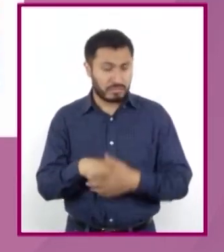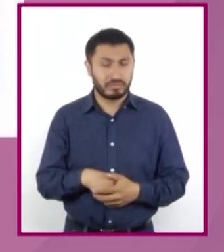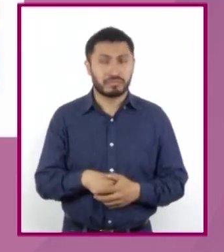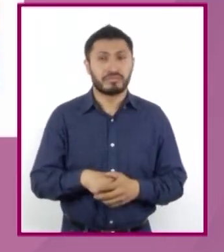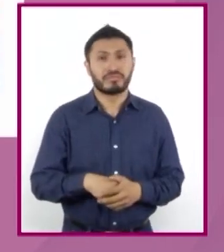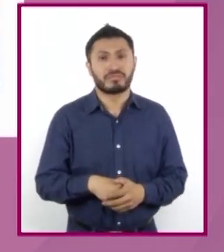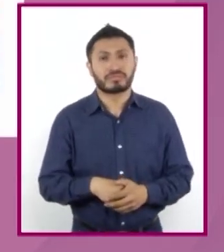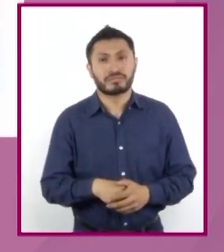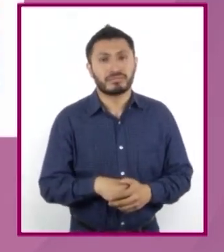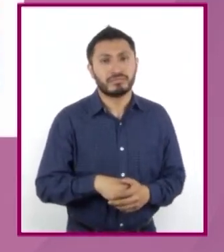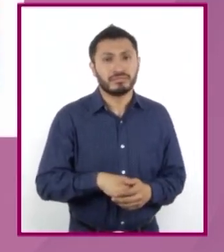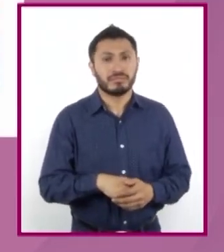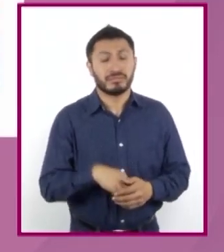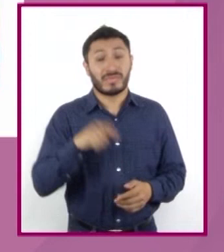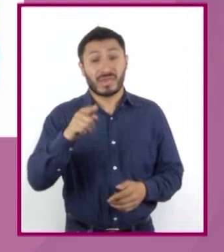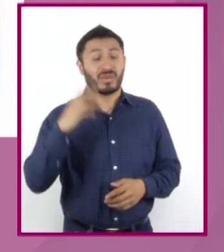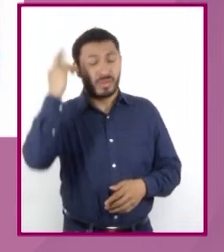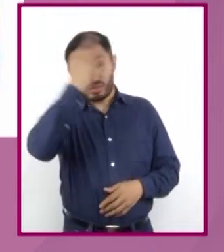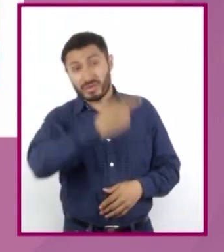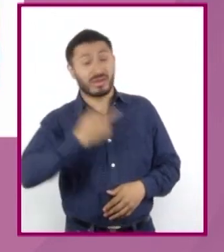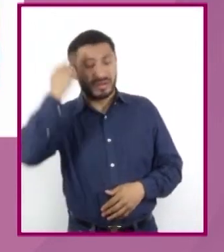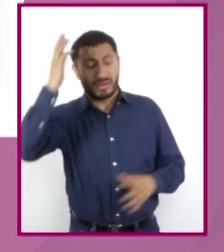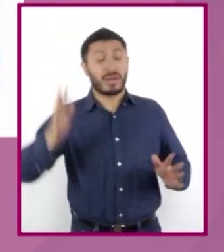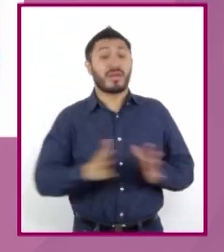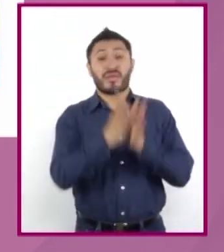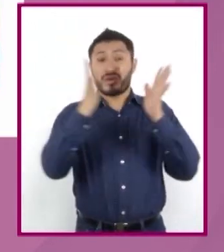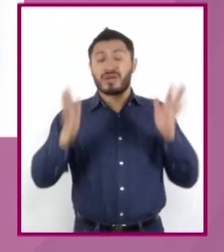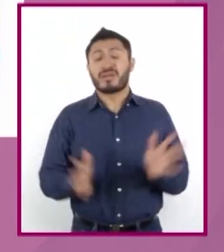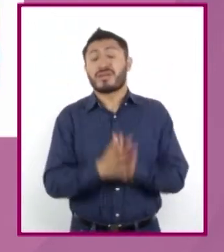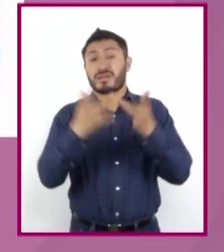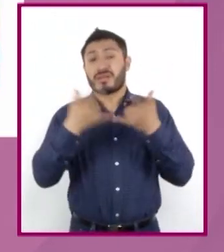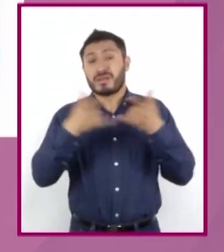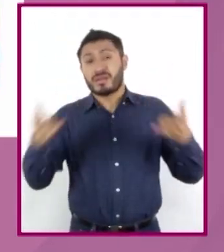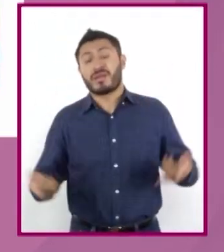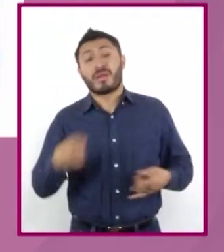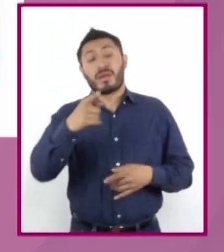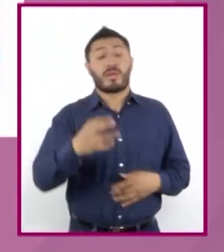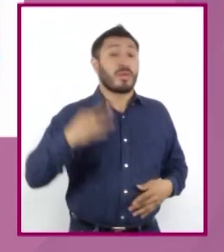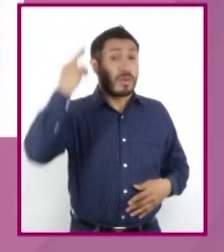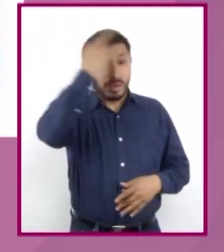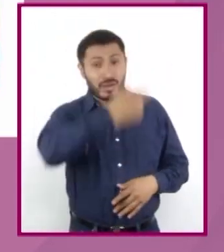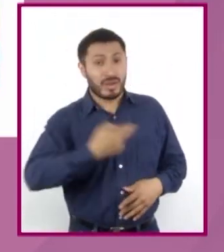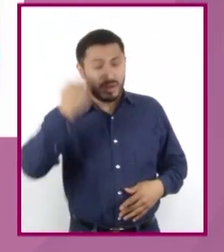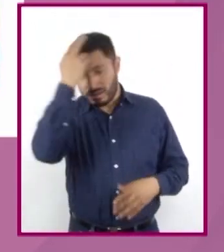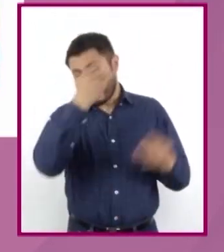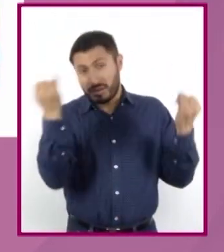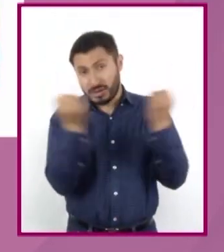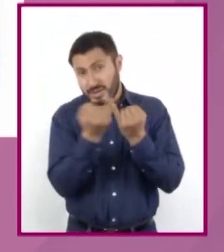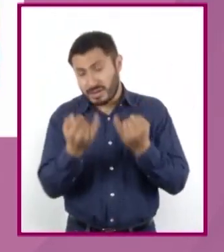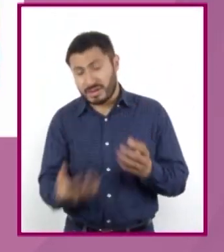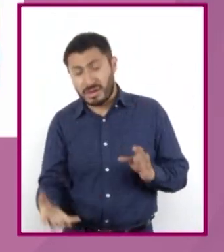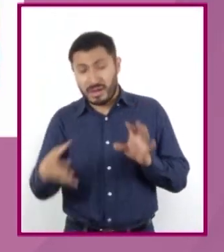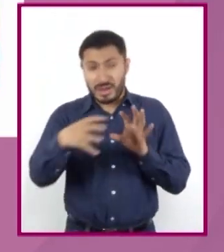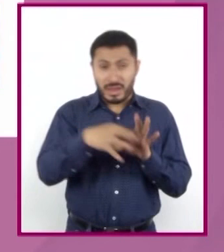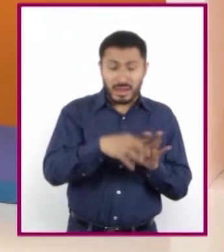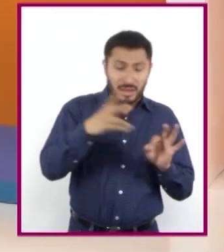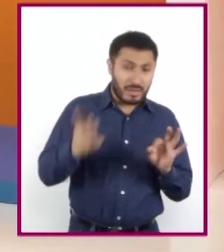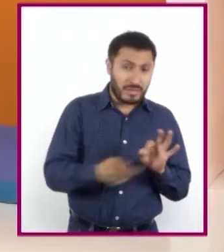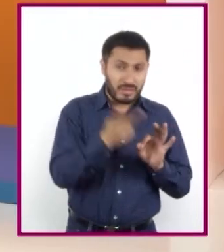Al consultar las fuentes, consideren si el contenido se relaciona con sus preguntas de